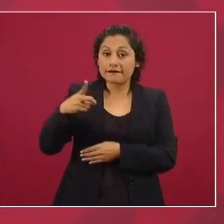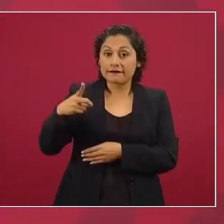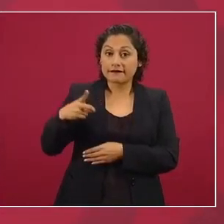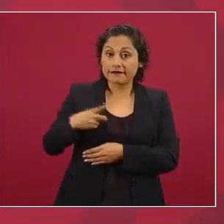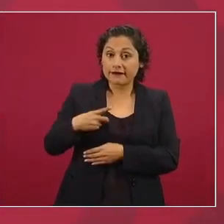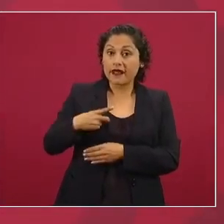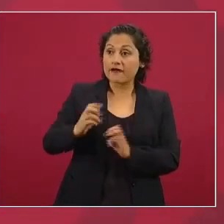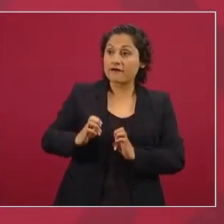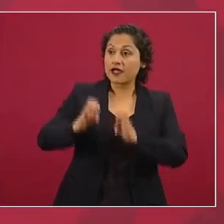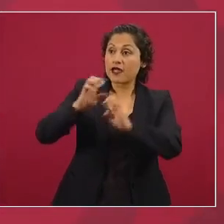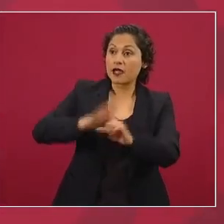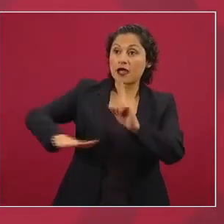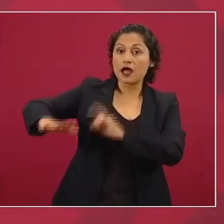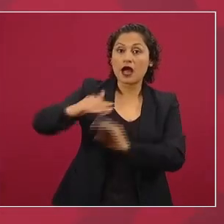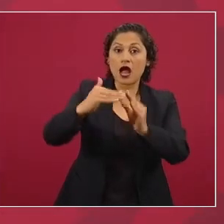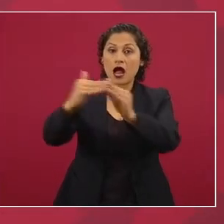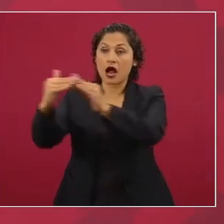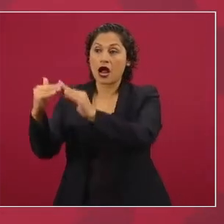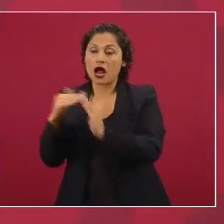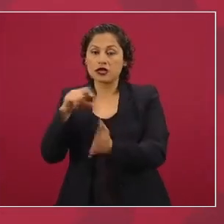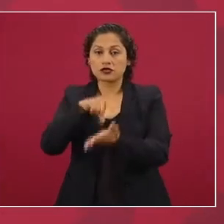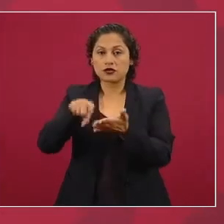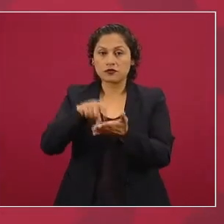por toda la corrupción